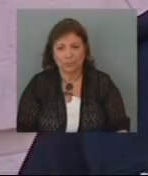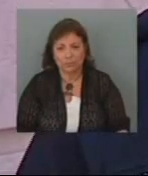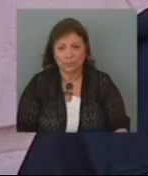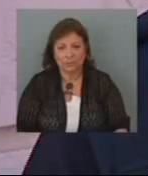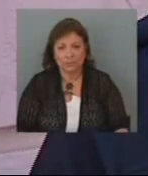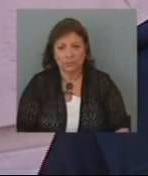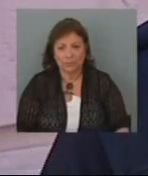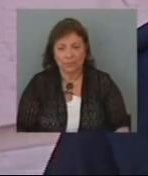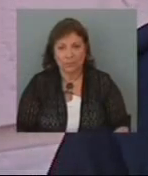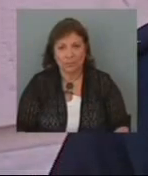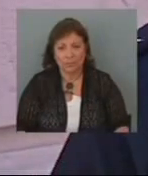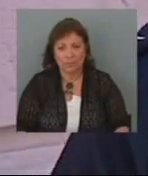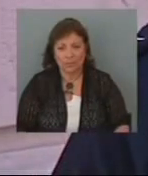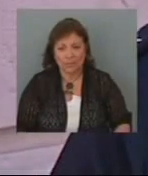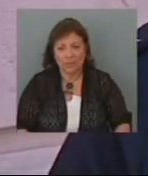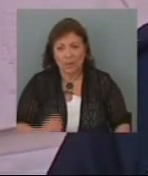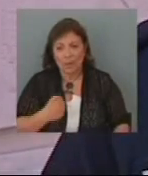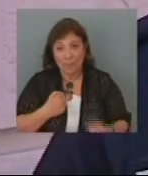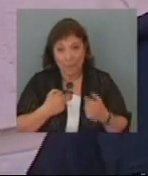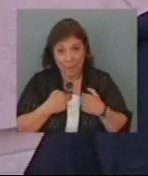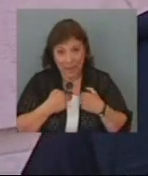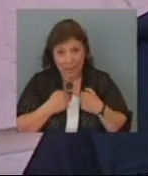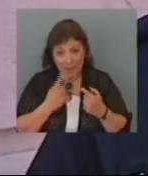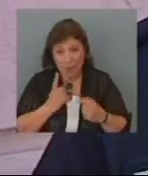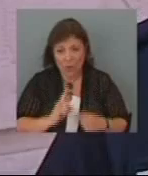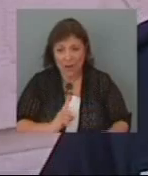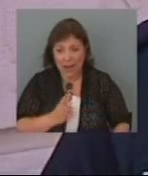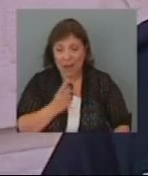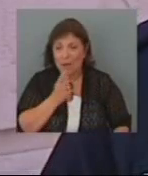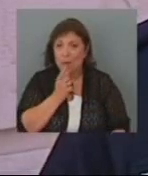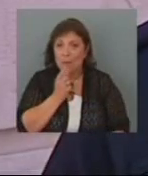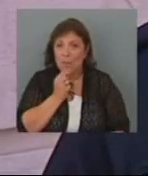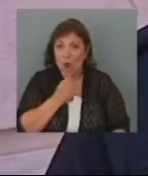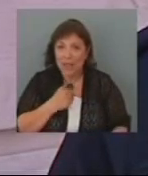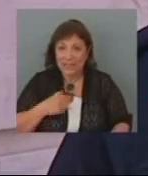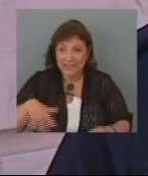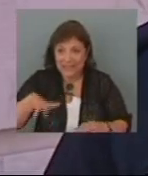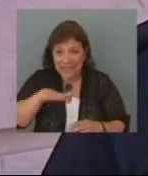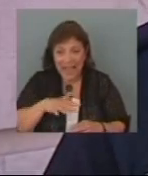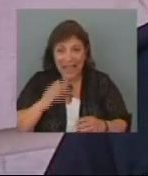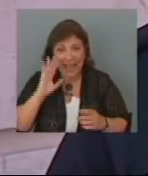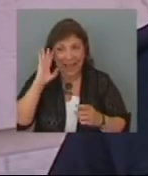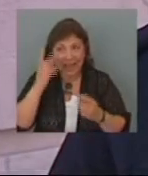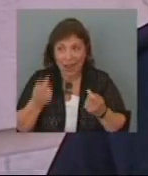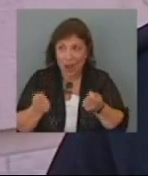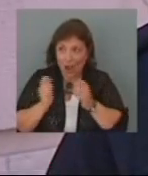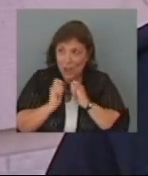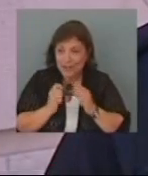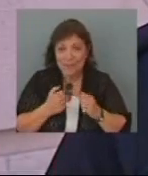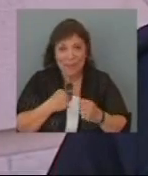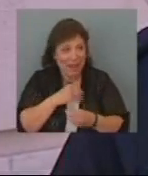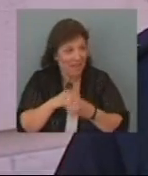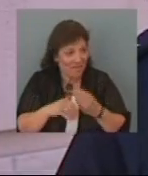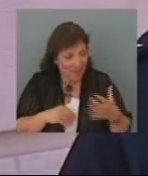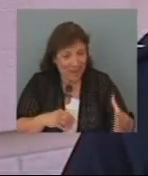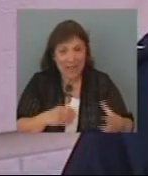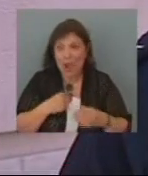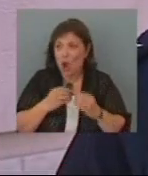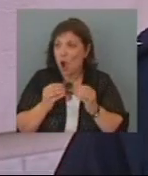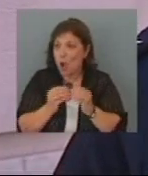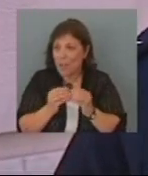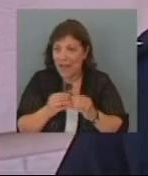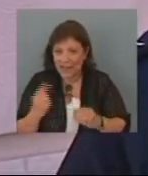Bueno, para mí es un orgullo la parte policial, el reconocimiento para mi familia, para mis compañeros de